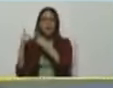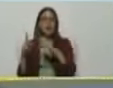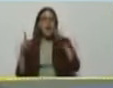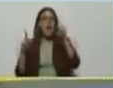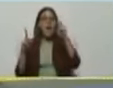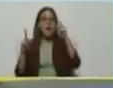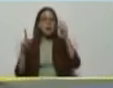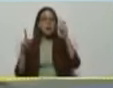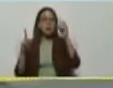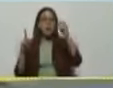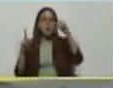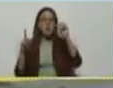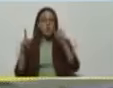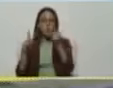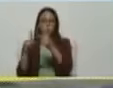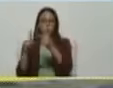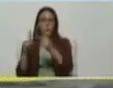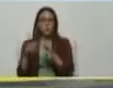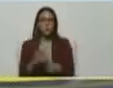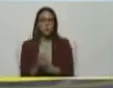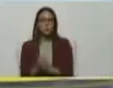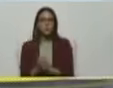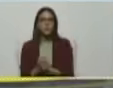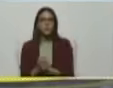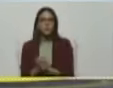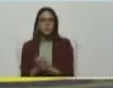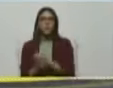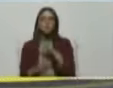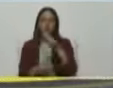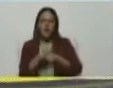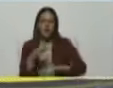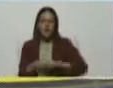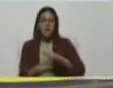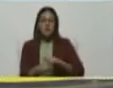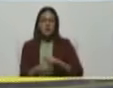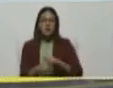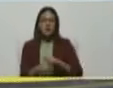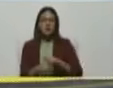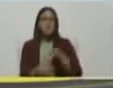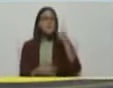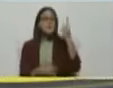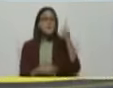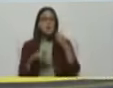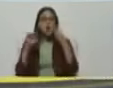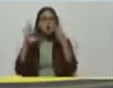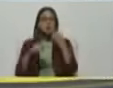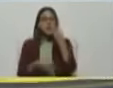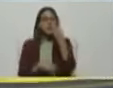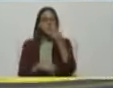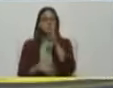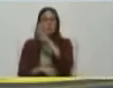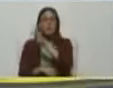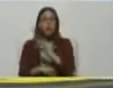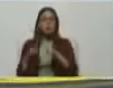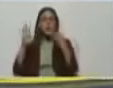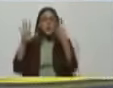Sucre. Le tocó entonces en el 2000, en el 1824, un 9 de